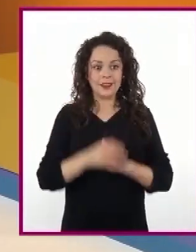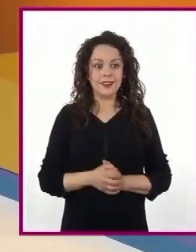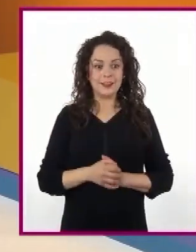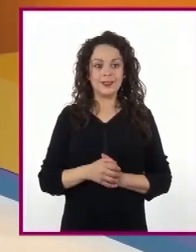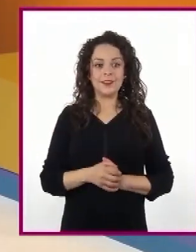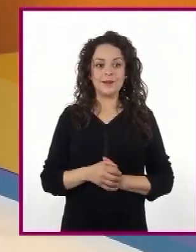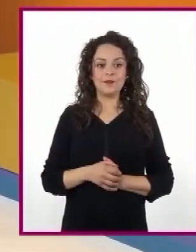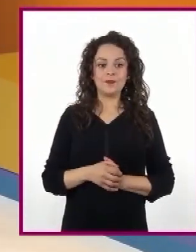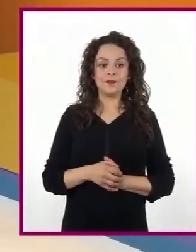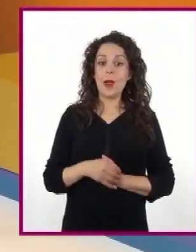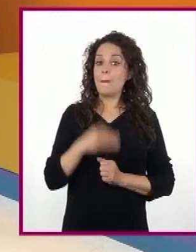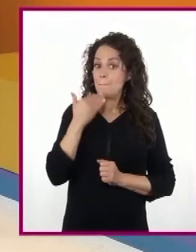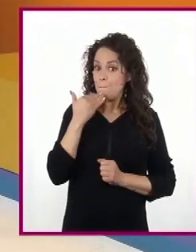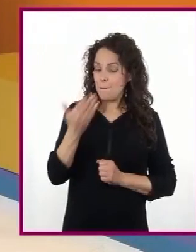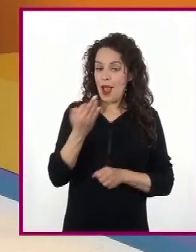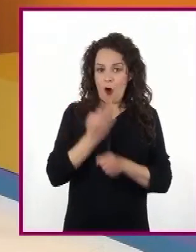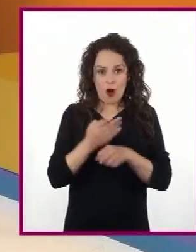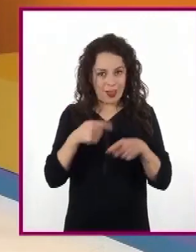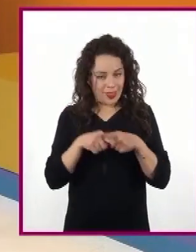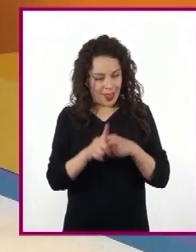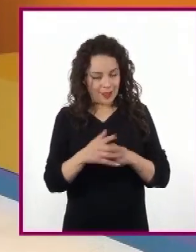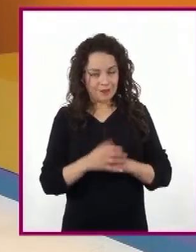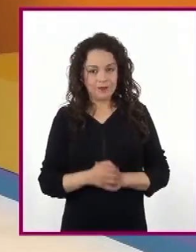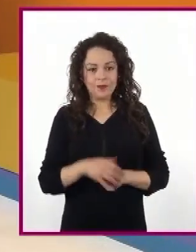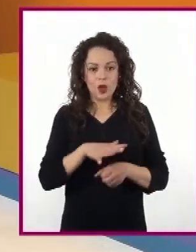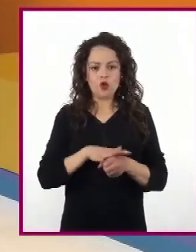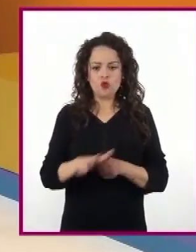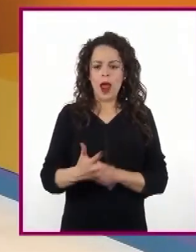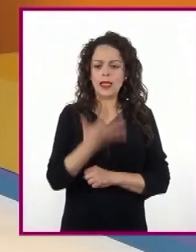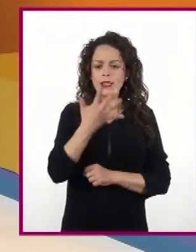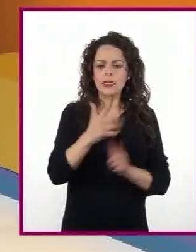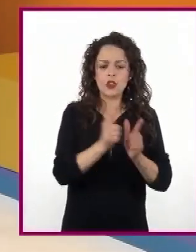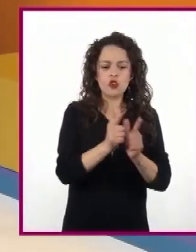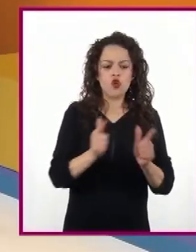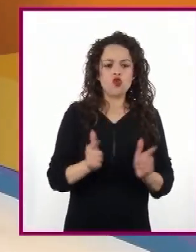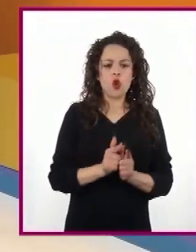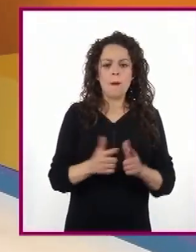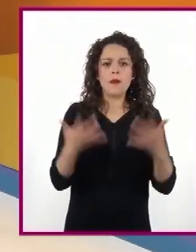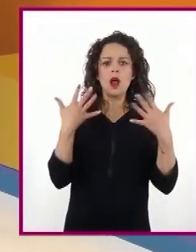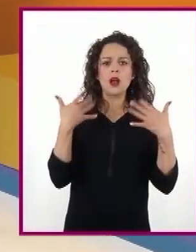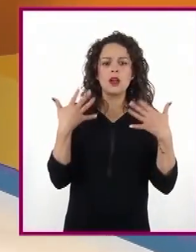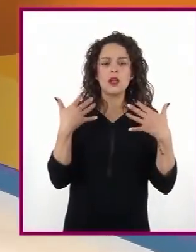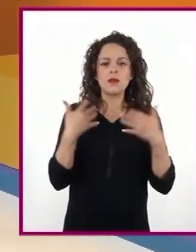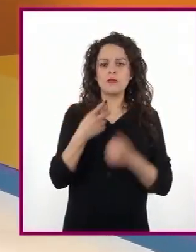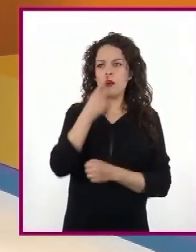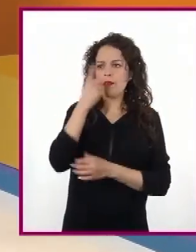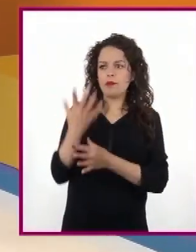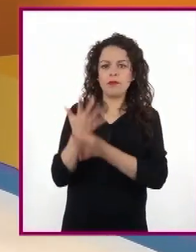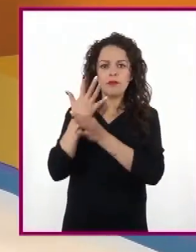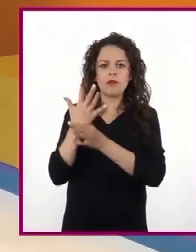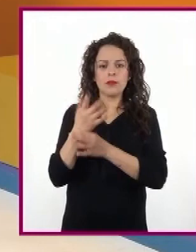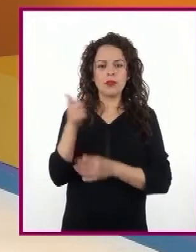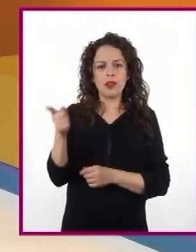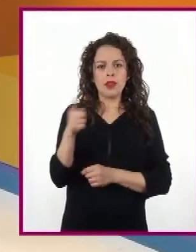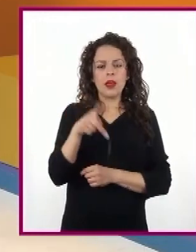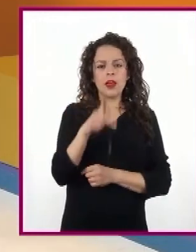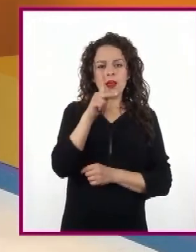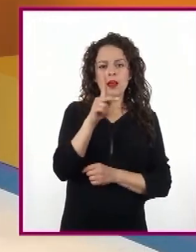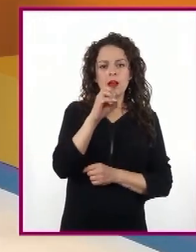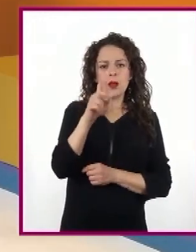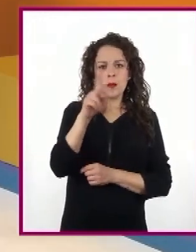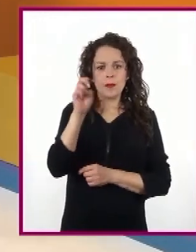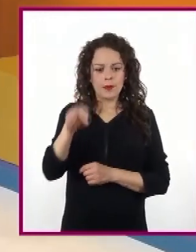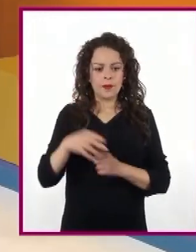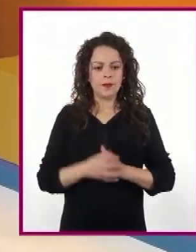bien. Empecemos. ¿Cuáles son los 5 grupos climáticos según Köppen? Muy sencillo, maestra.